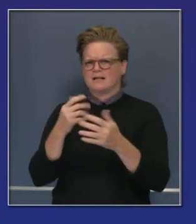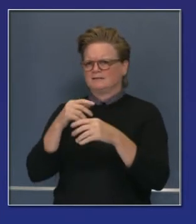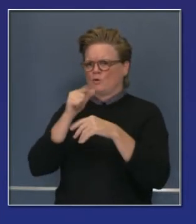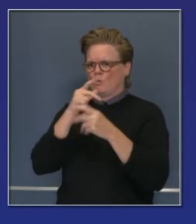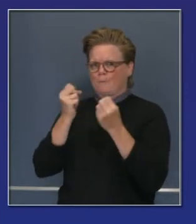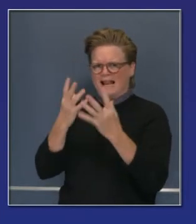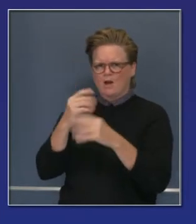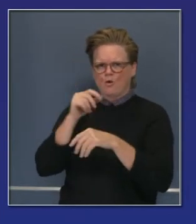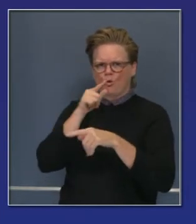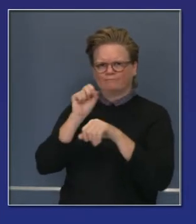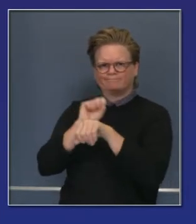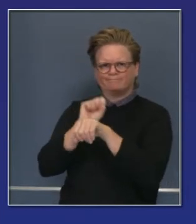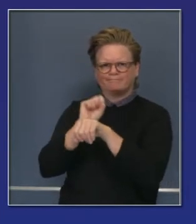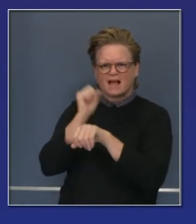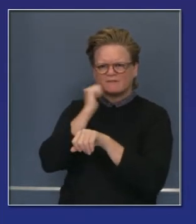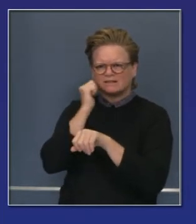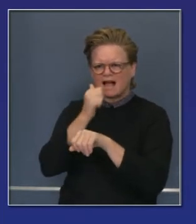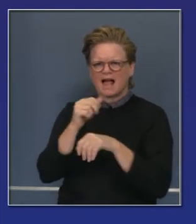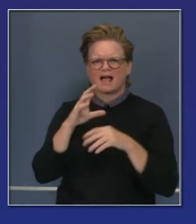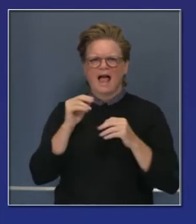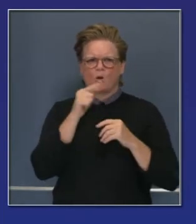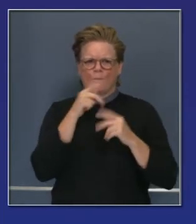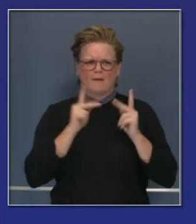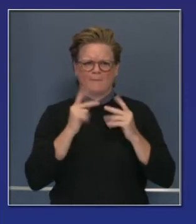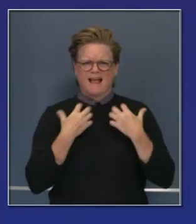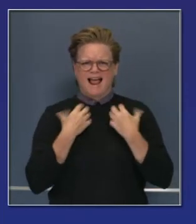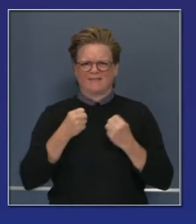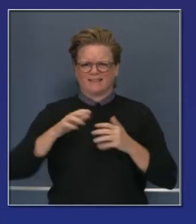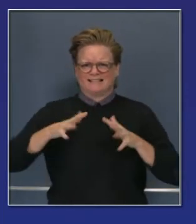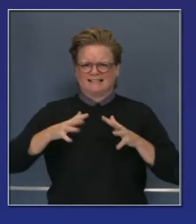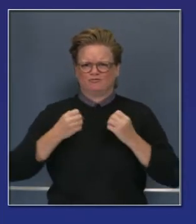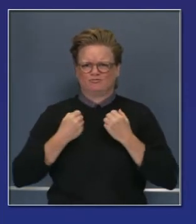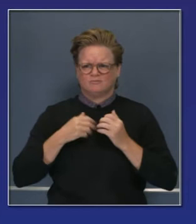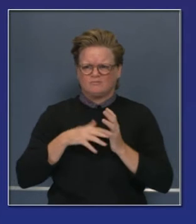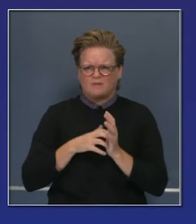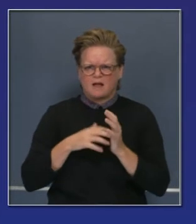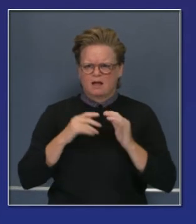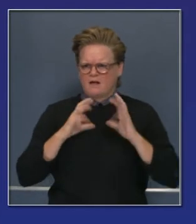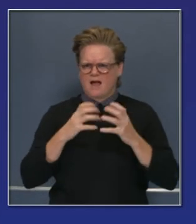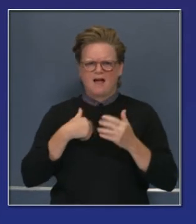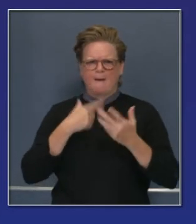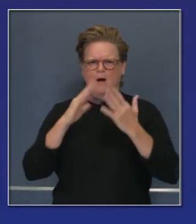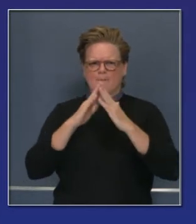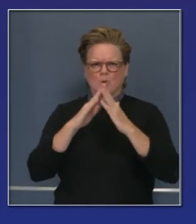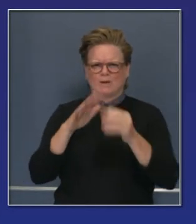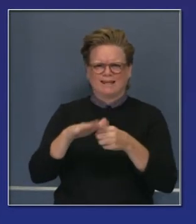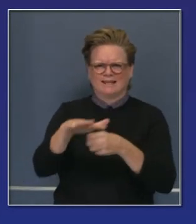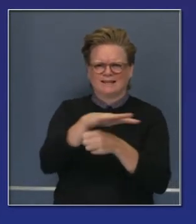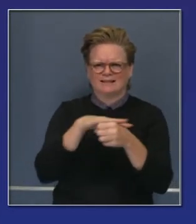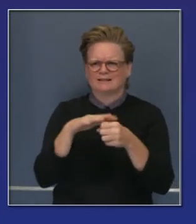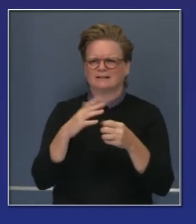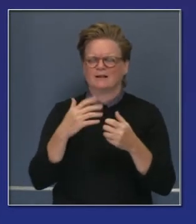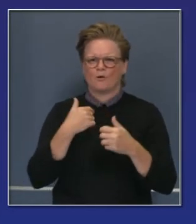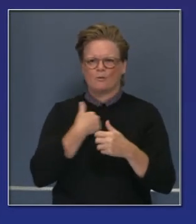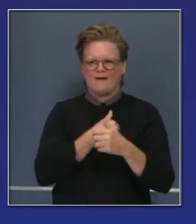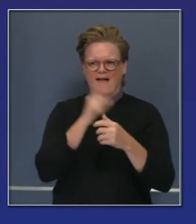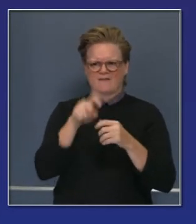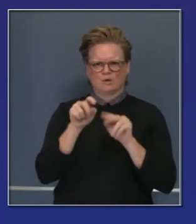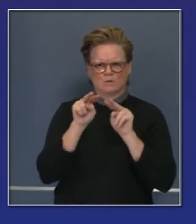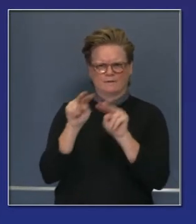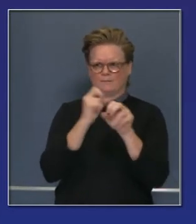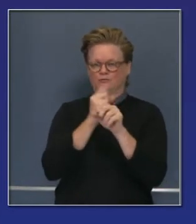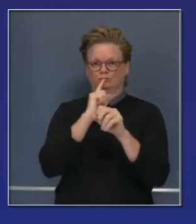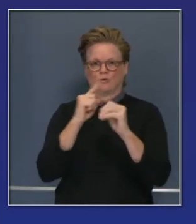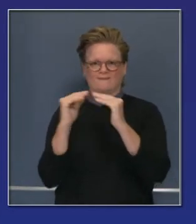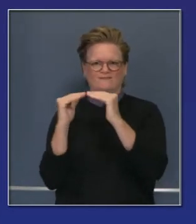comunidades, trabajadores vulnerables, comunidades vulnerables de bajos ingresos, en donde es crítico que hagamos